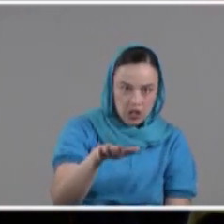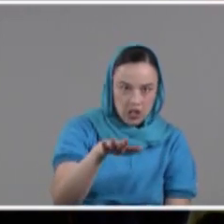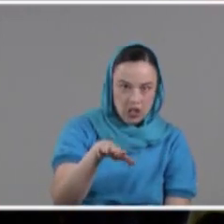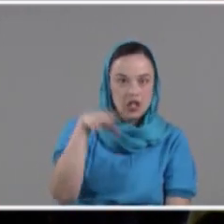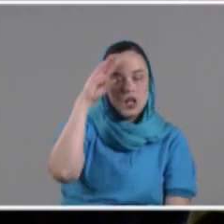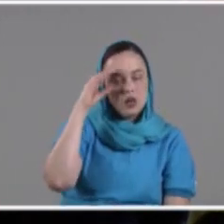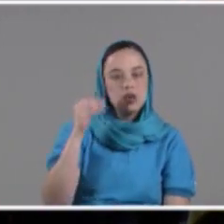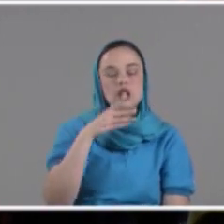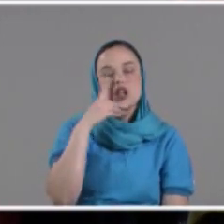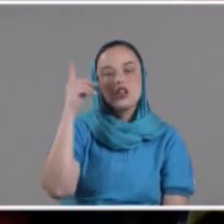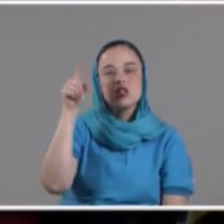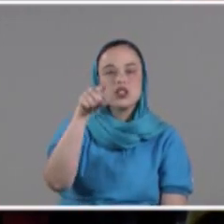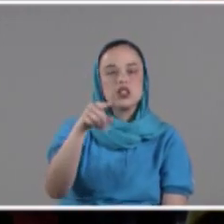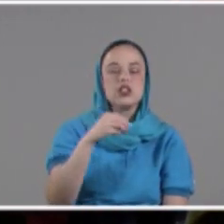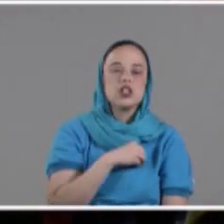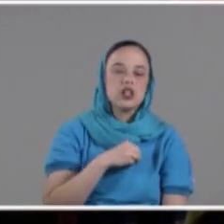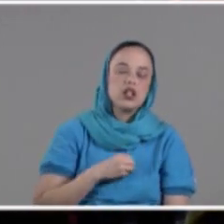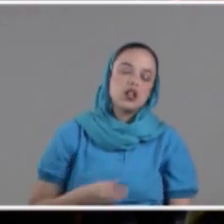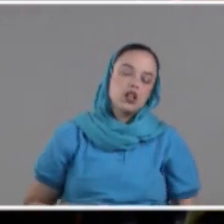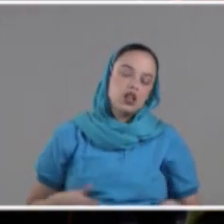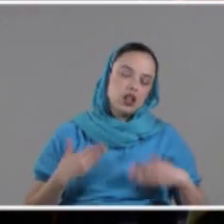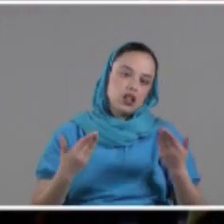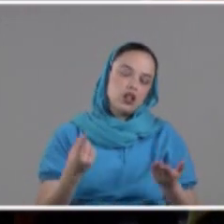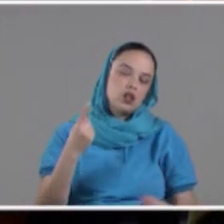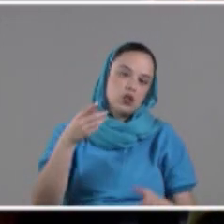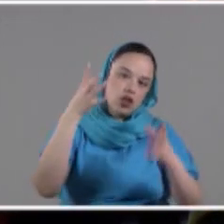porque Dios quiere darte una oportunidad